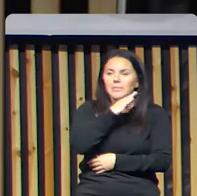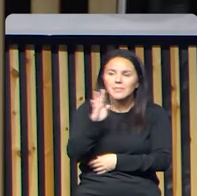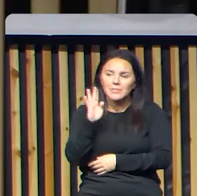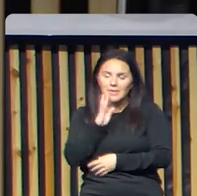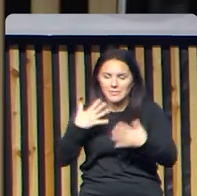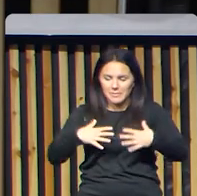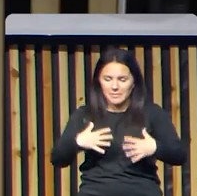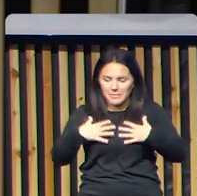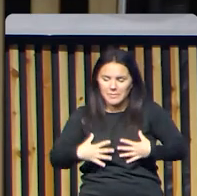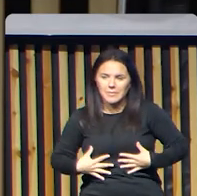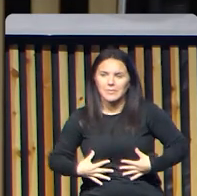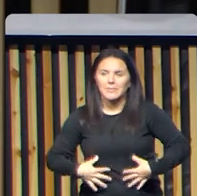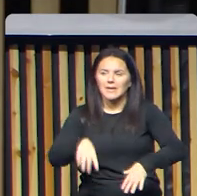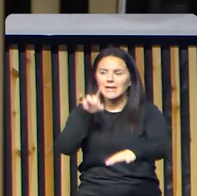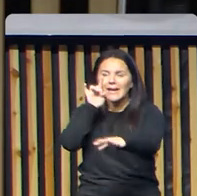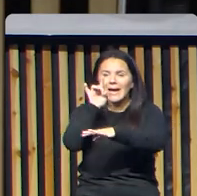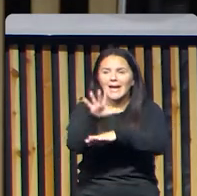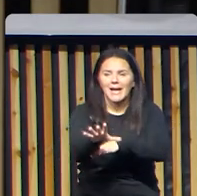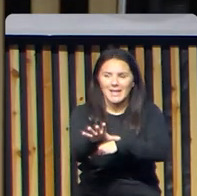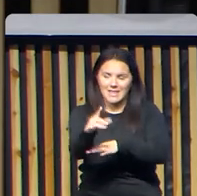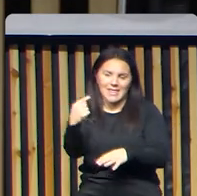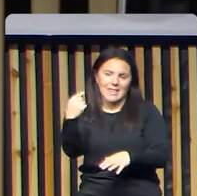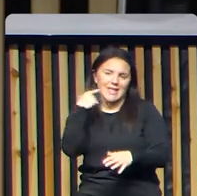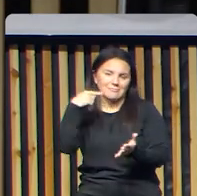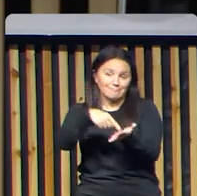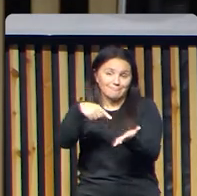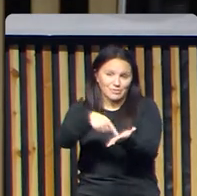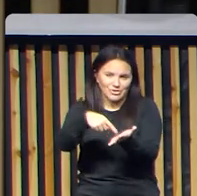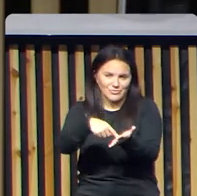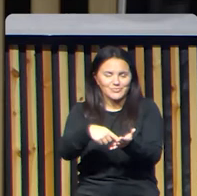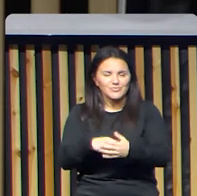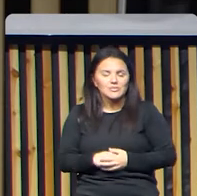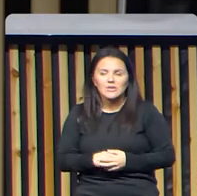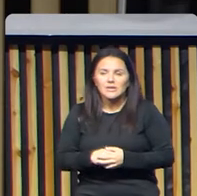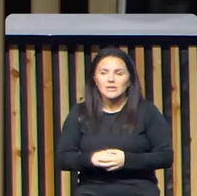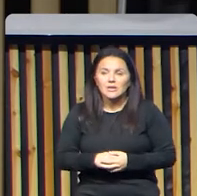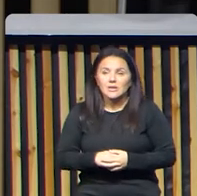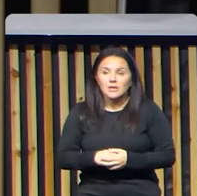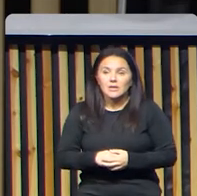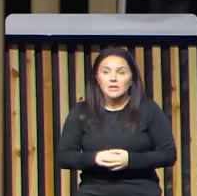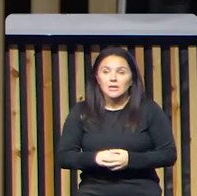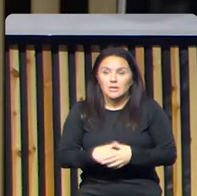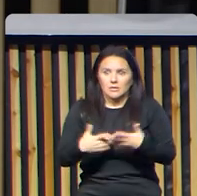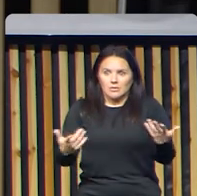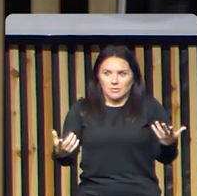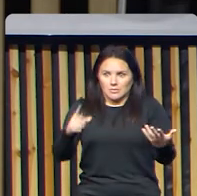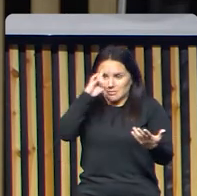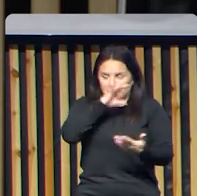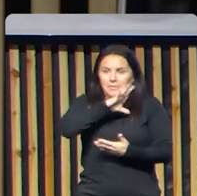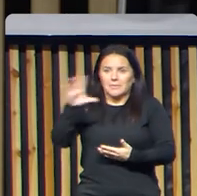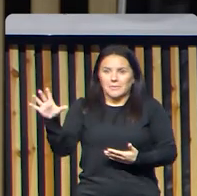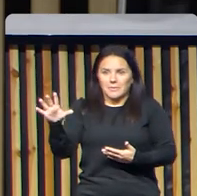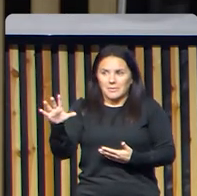han vestido de carta de la agencia tributaria no o sea es efectivamente un impacto o sea